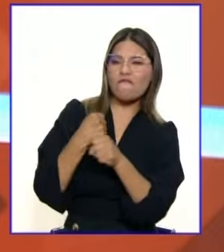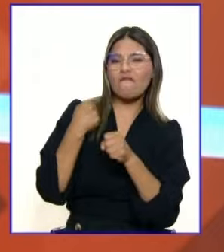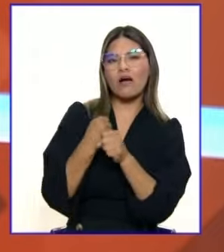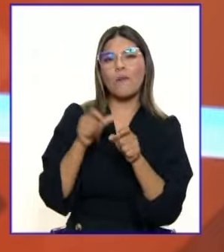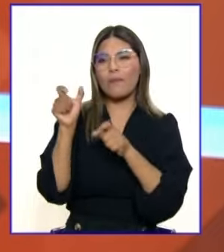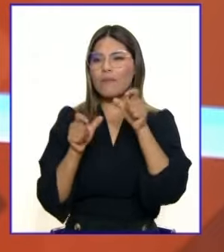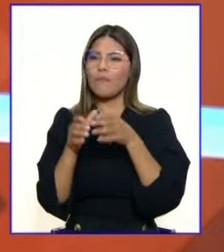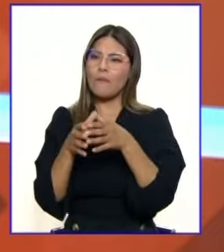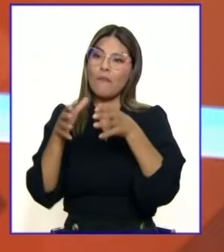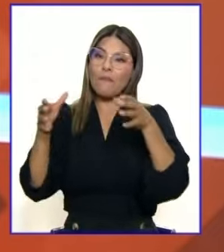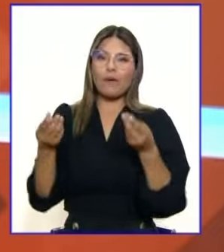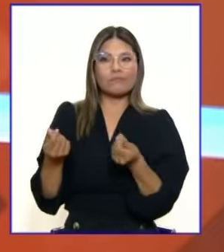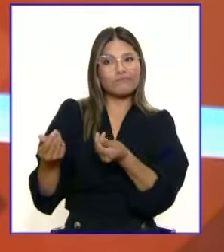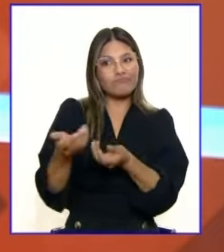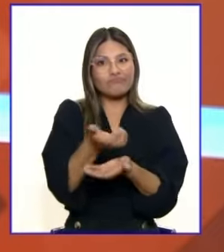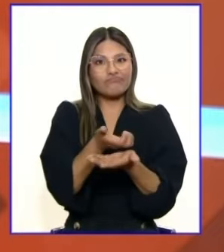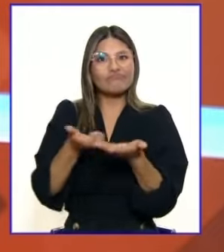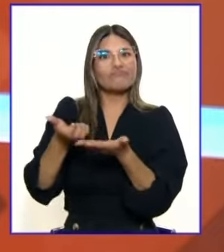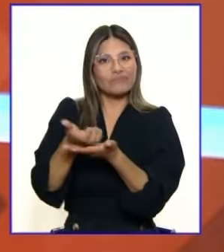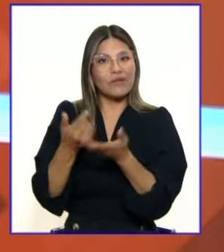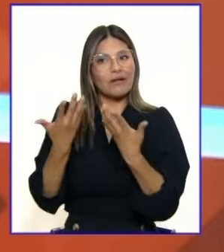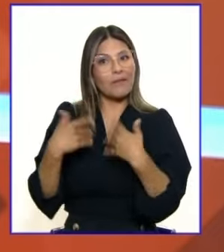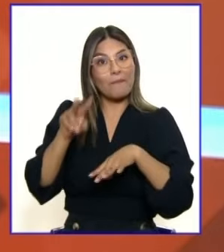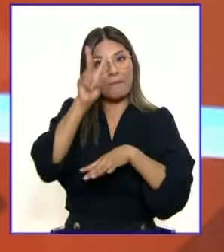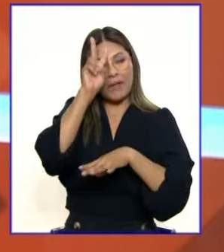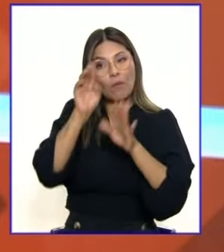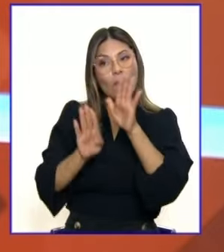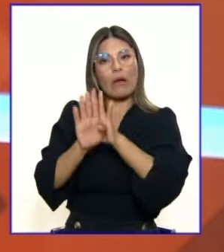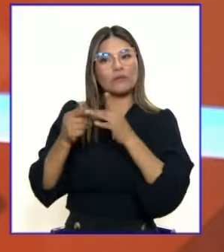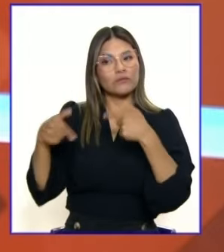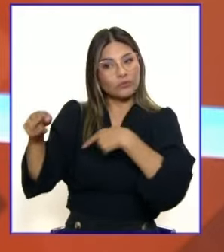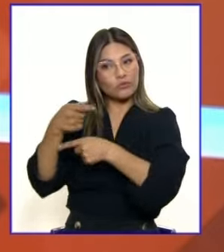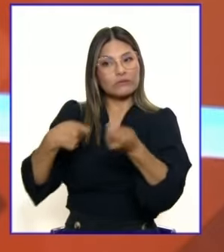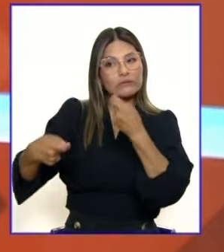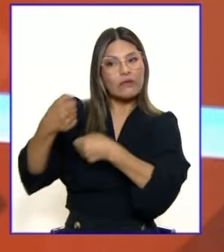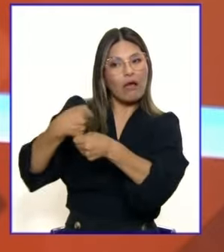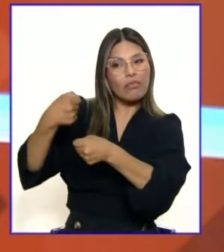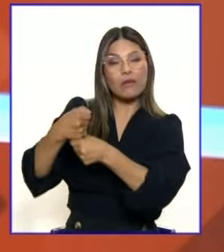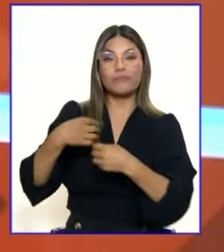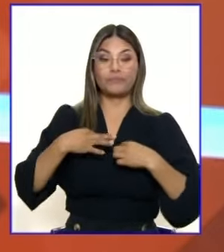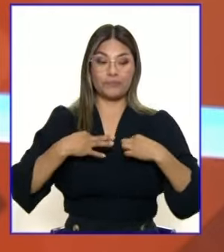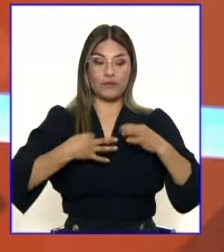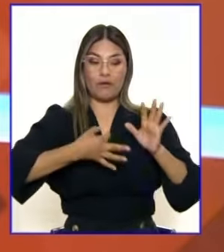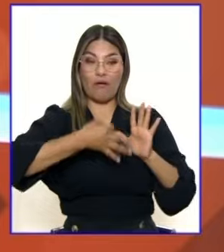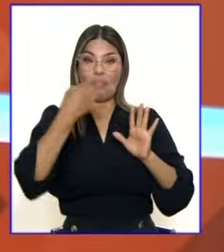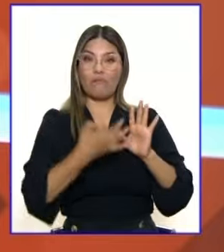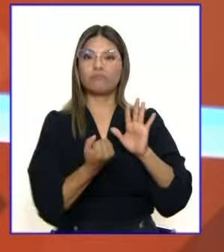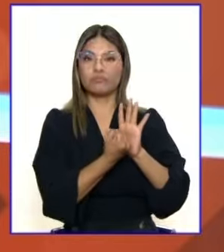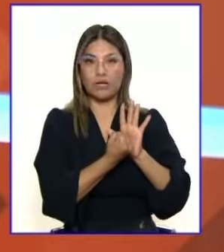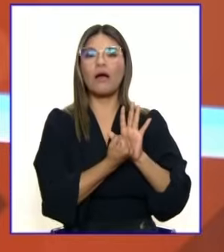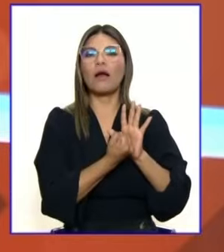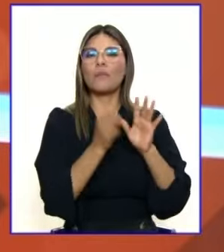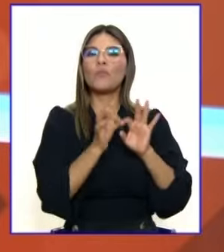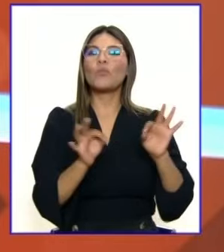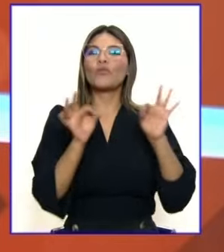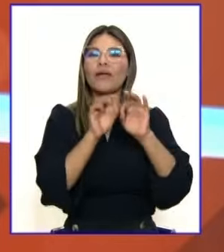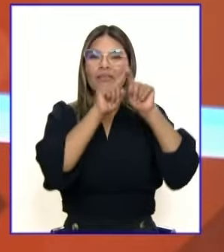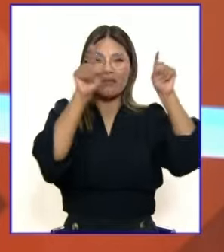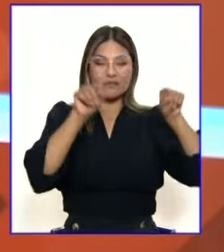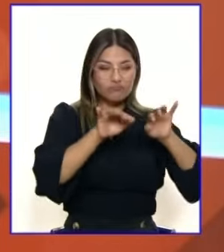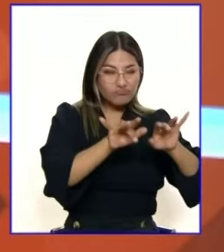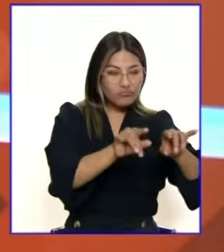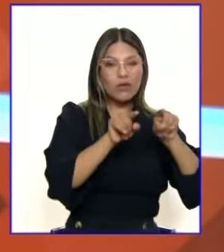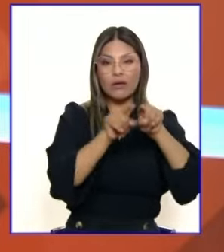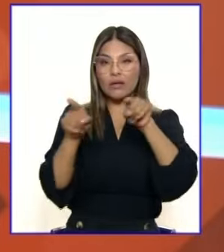de empleos y también una sustancial fuente de generación de productos de alta calidad. Por ende, la digitalización, la